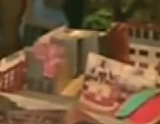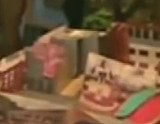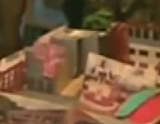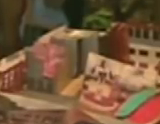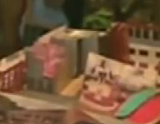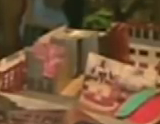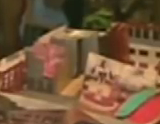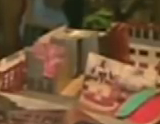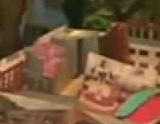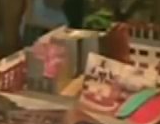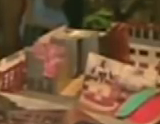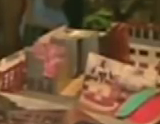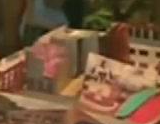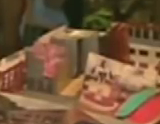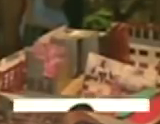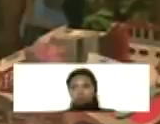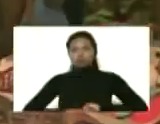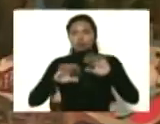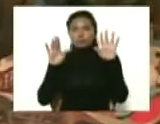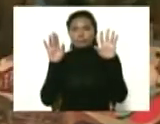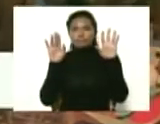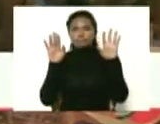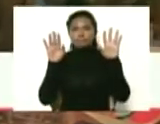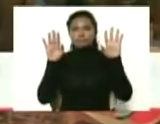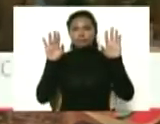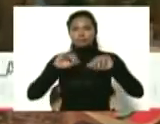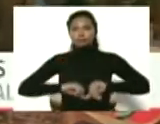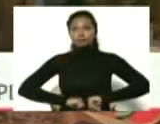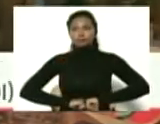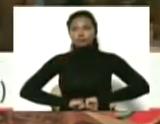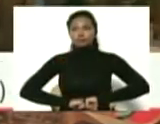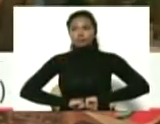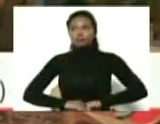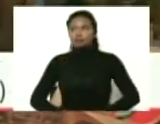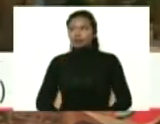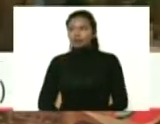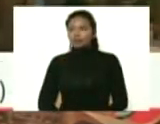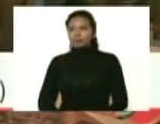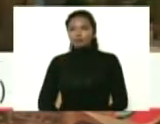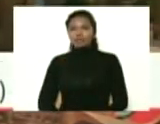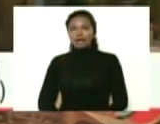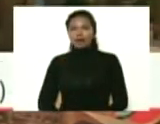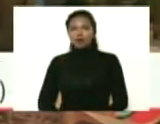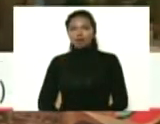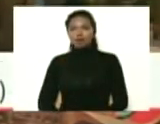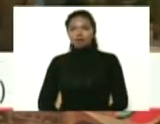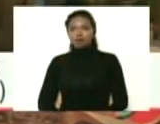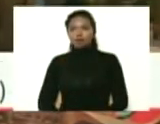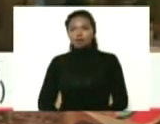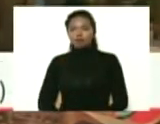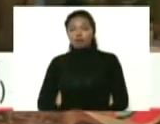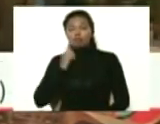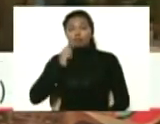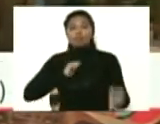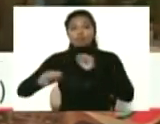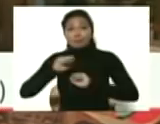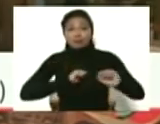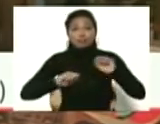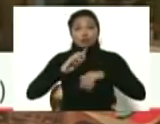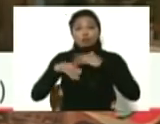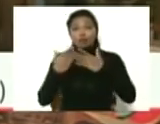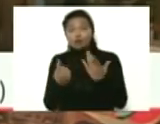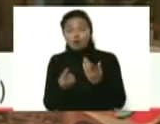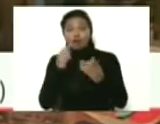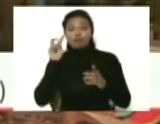montaña, que está siendo asediada por algunos contrarrevolucionarios, y en ese momento va el desplazamiento de